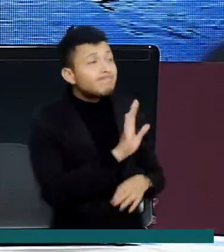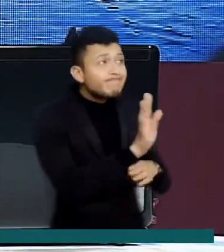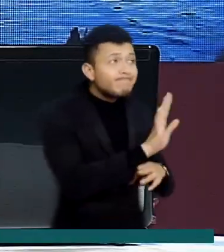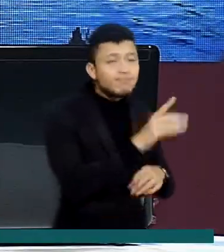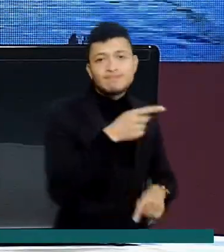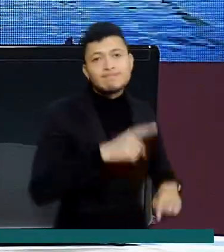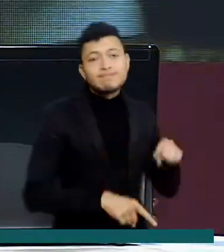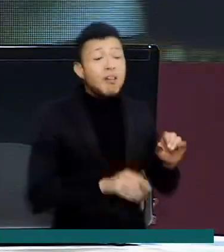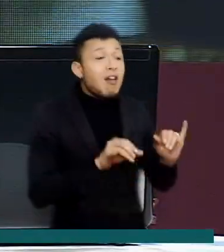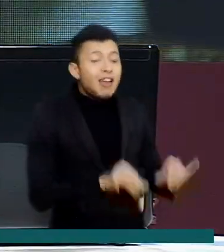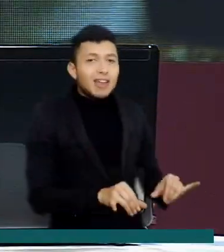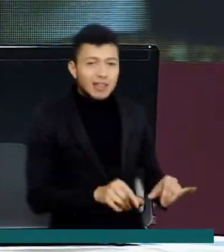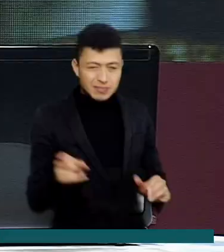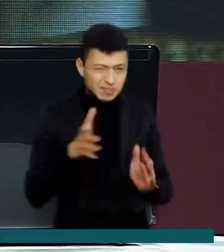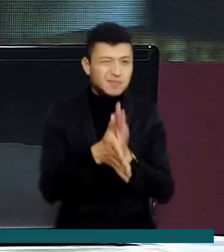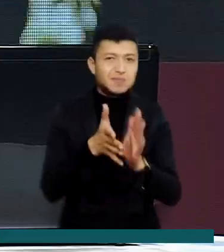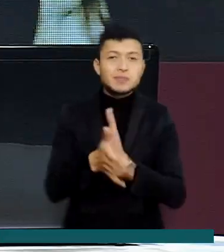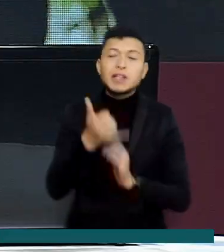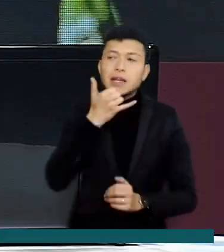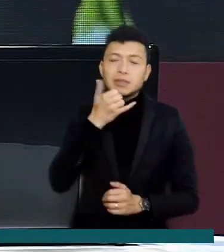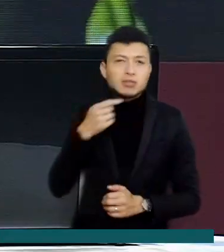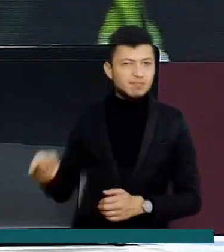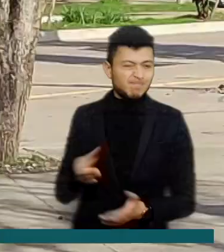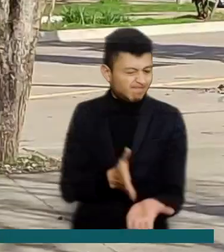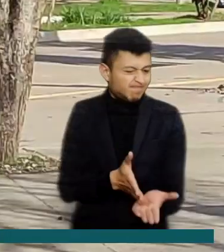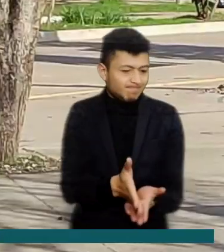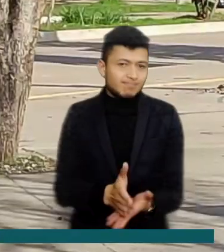Ernesto Velázquez nos cuenta qué pasó con este fiel amigo.